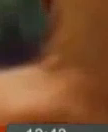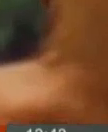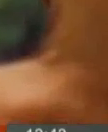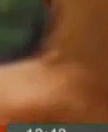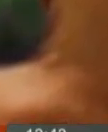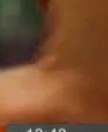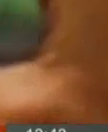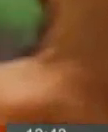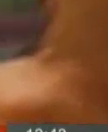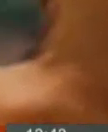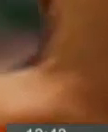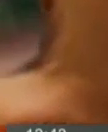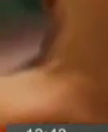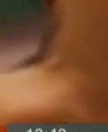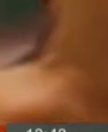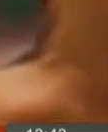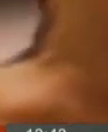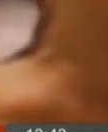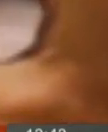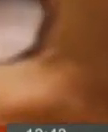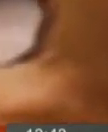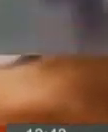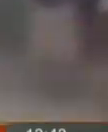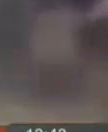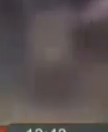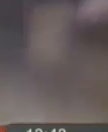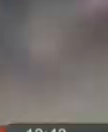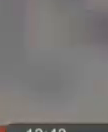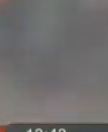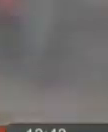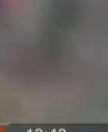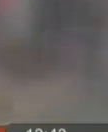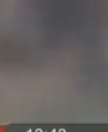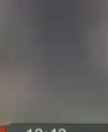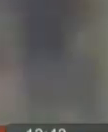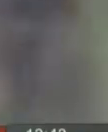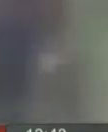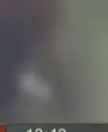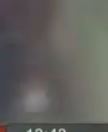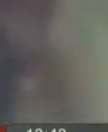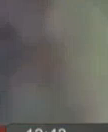Reporteros al día, porque tú eres parte de la noticia. Envía tus imágenes al WhatsApp